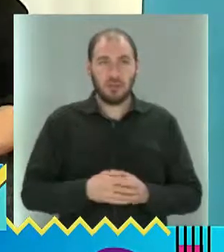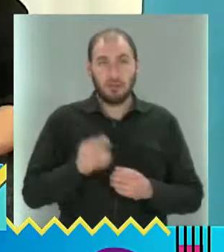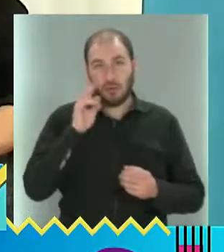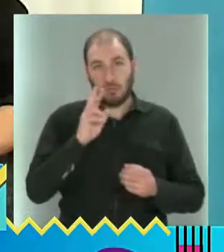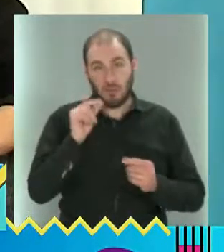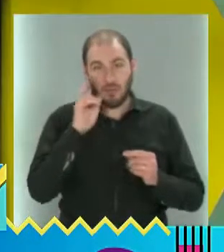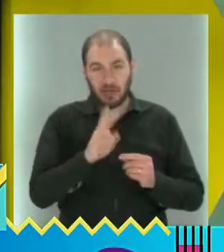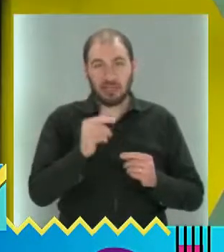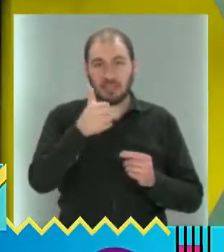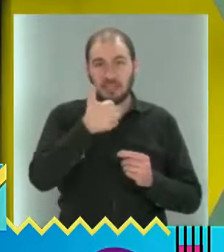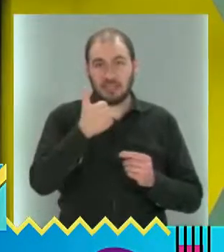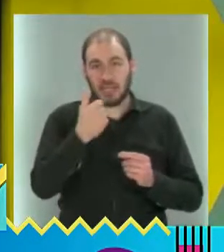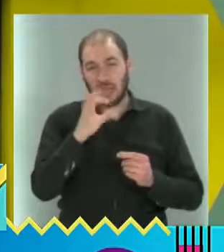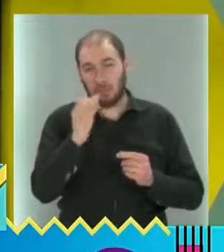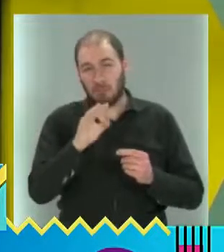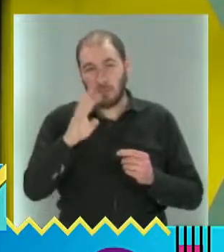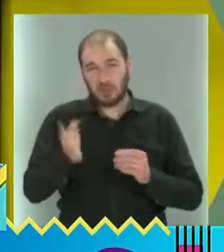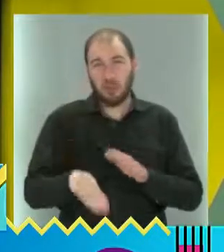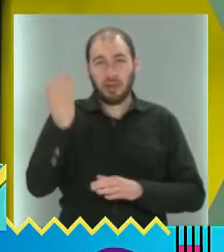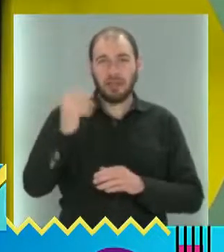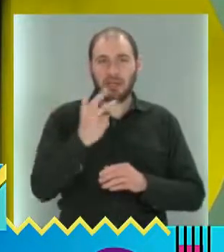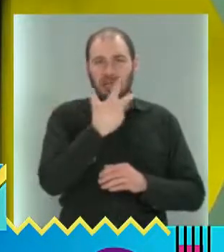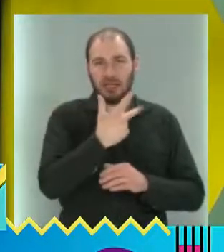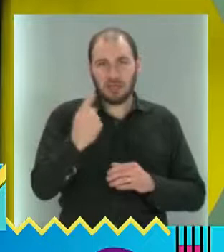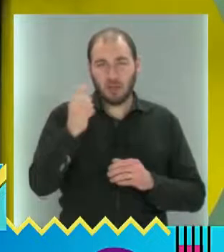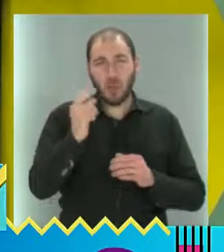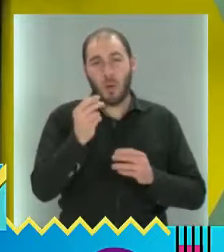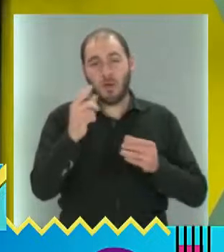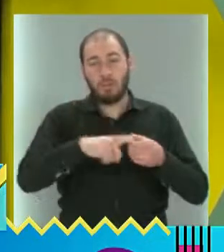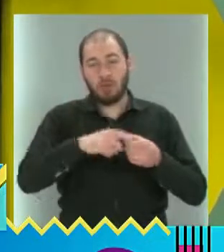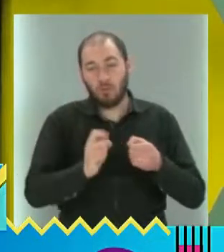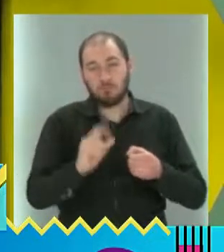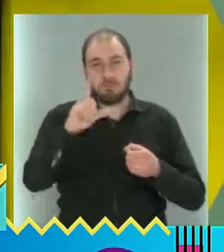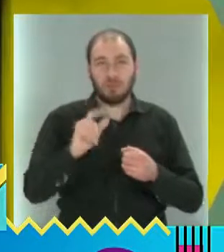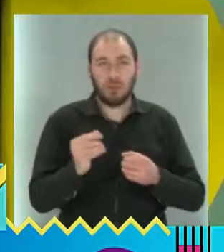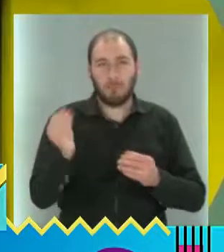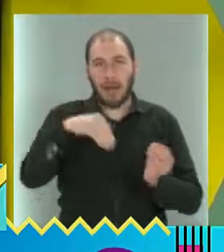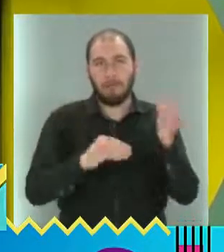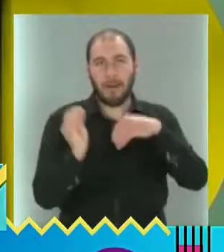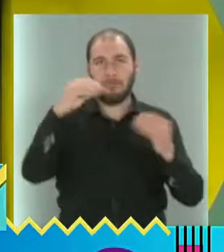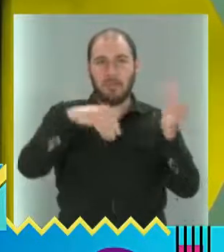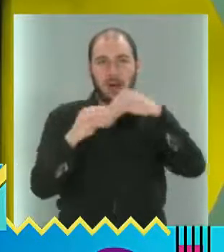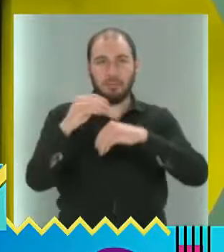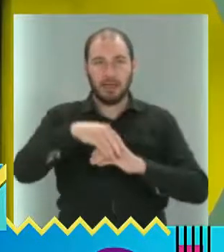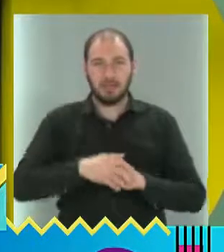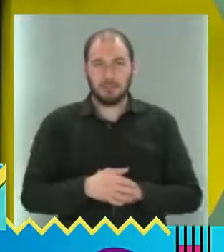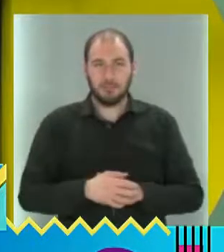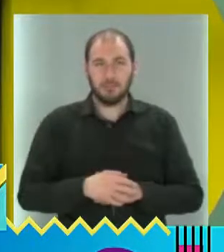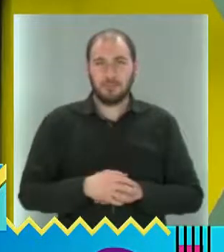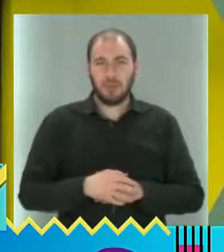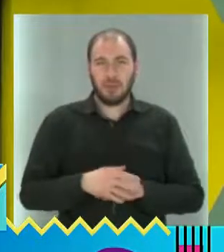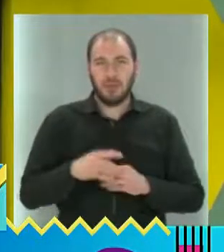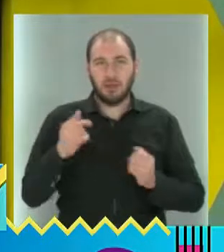números, 60 y poco por ciento de devaluación, 30 y pico por ciento de aumento del barril del petróleo, uno montado sobre el otro,